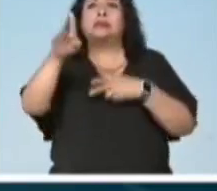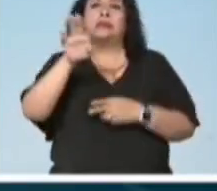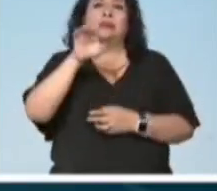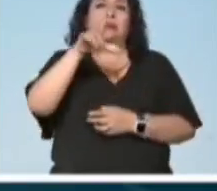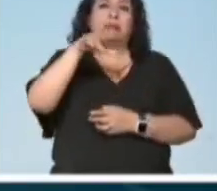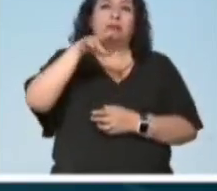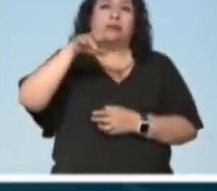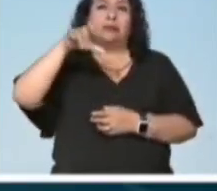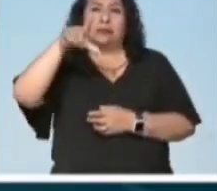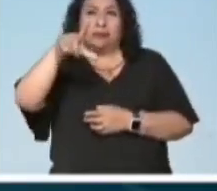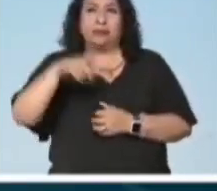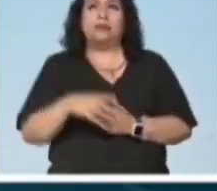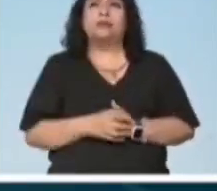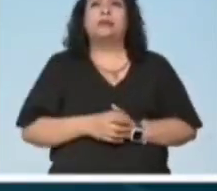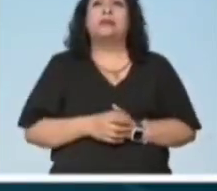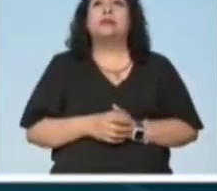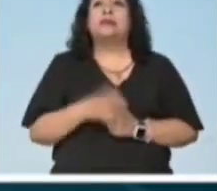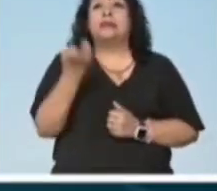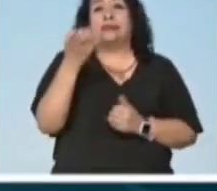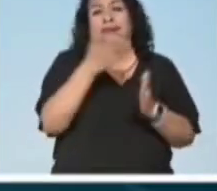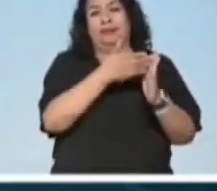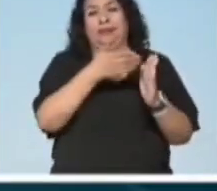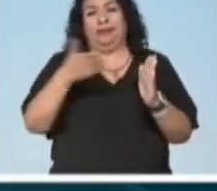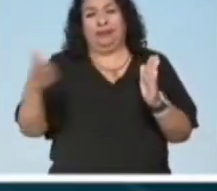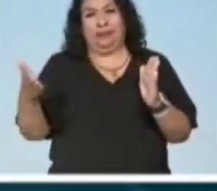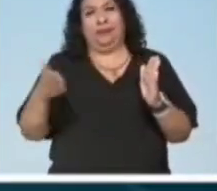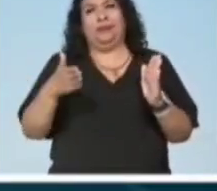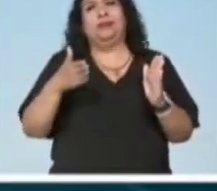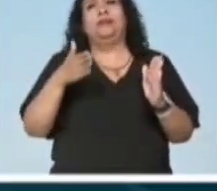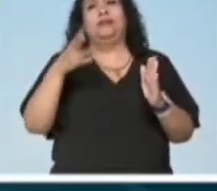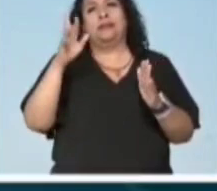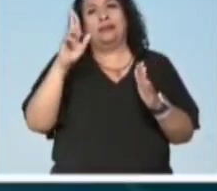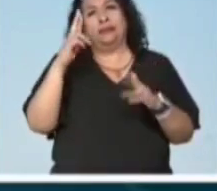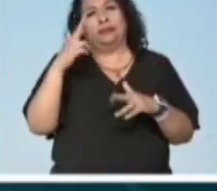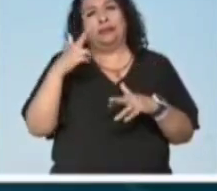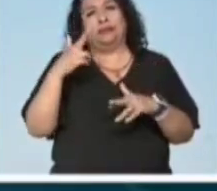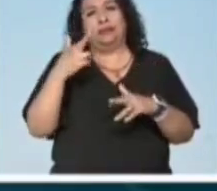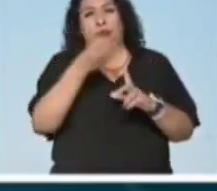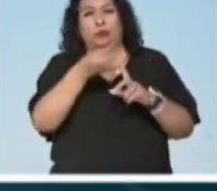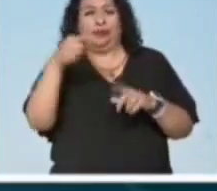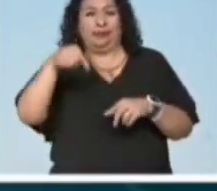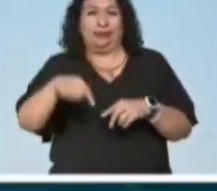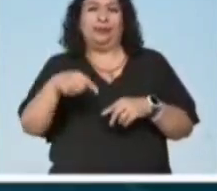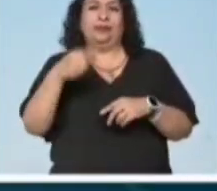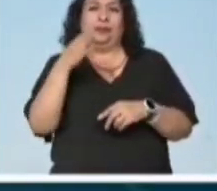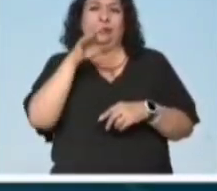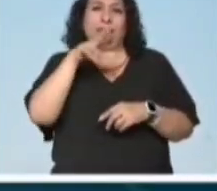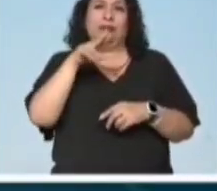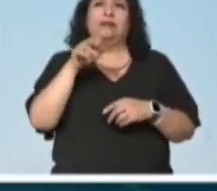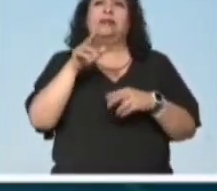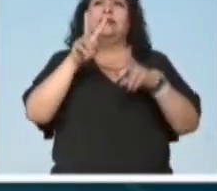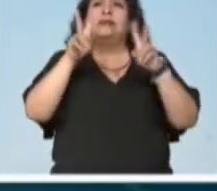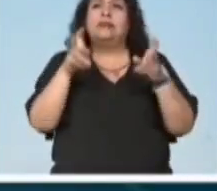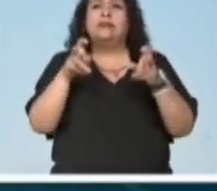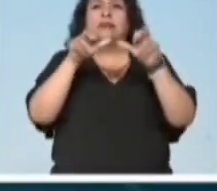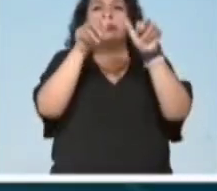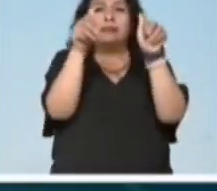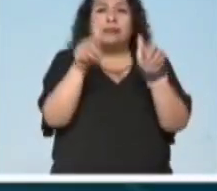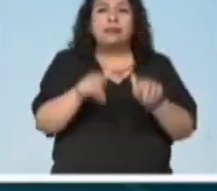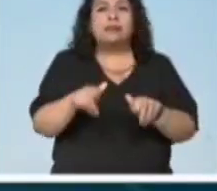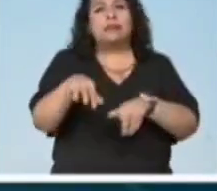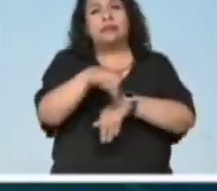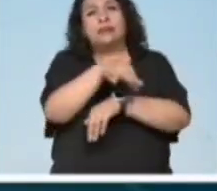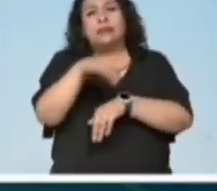Nacional es un ciclo que hemos organizado aquí en el Colegio Nacional sobre la criatura y las artes sobre este vínculo